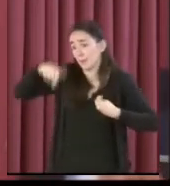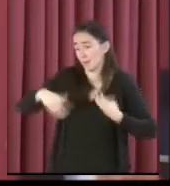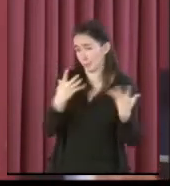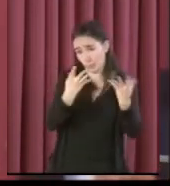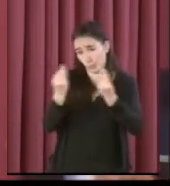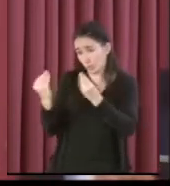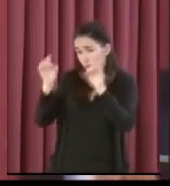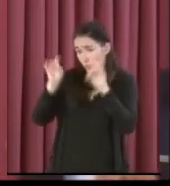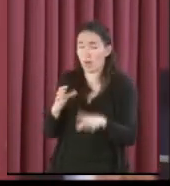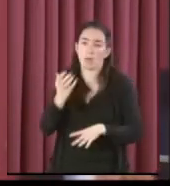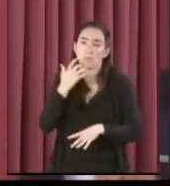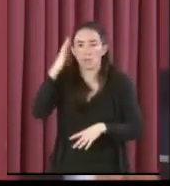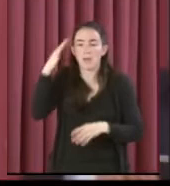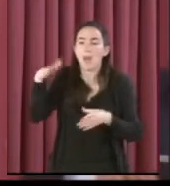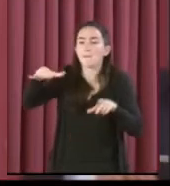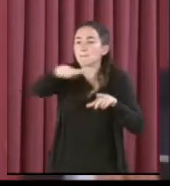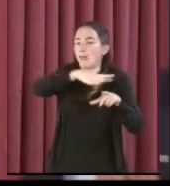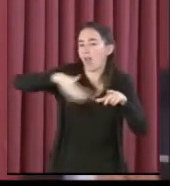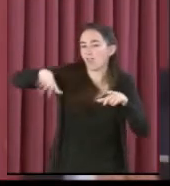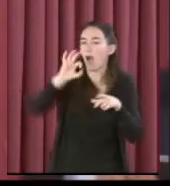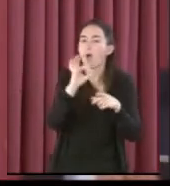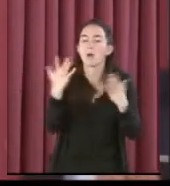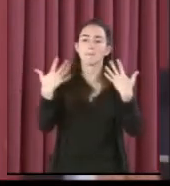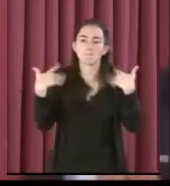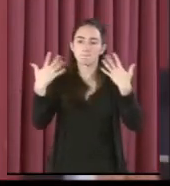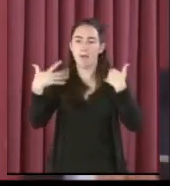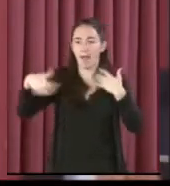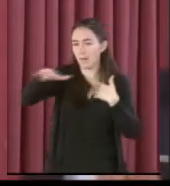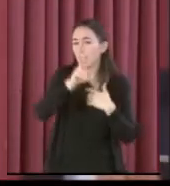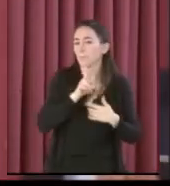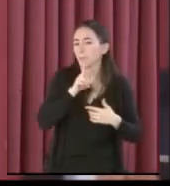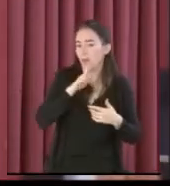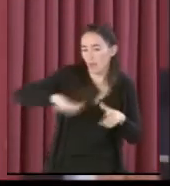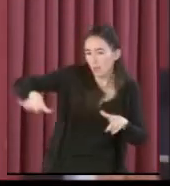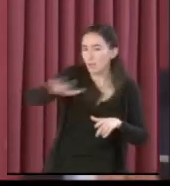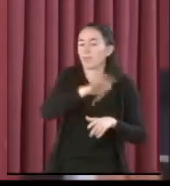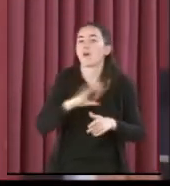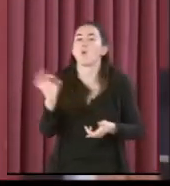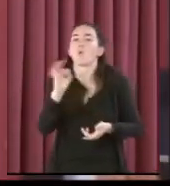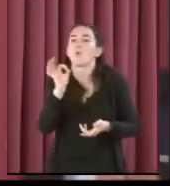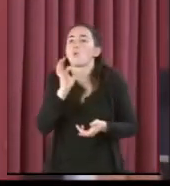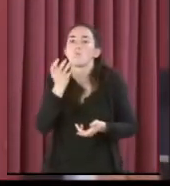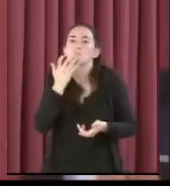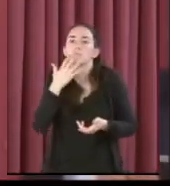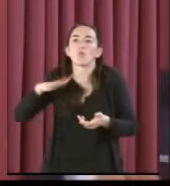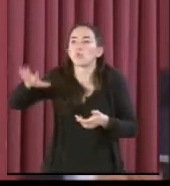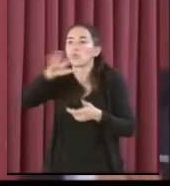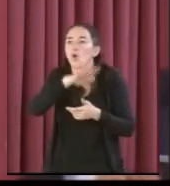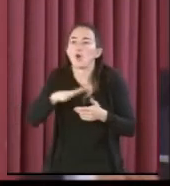refiero a espacios como las plazas, las zonas verdes, pero también me refiero a los nuevos usos que damos al espacio